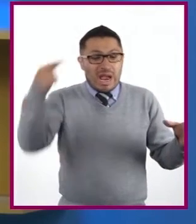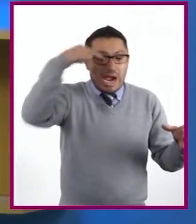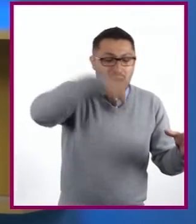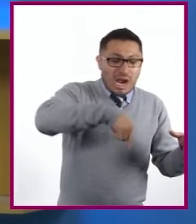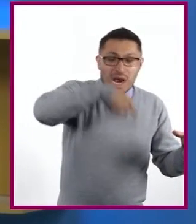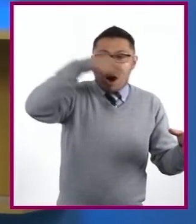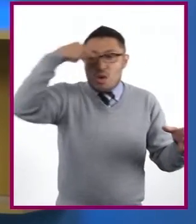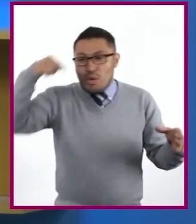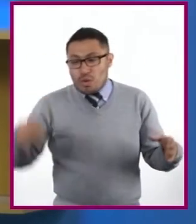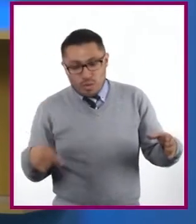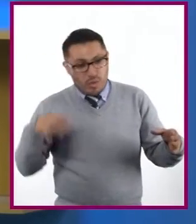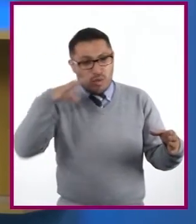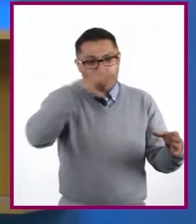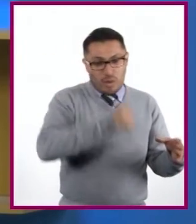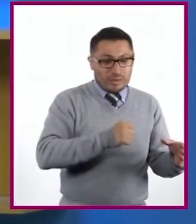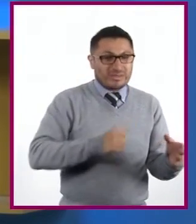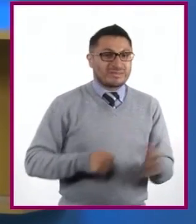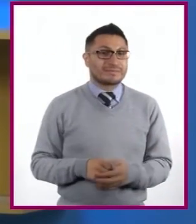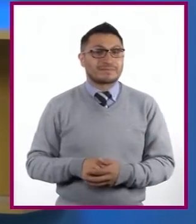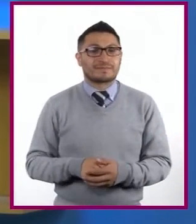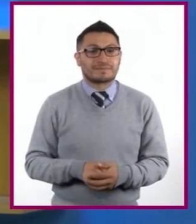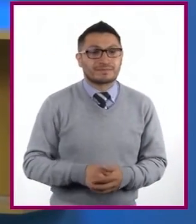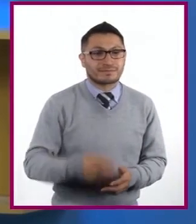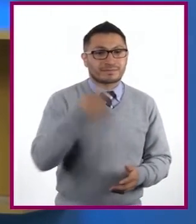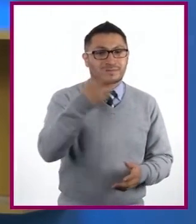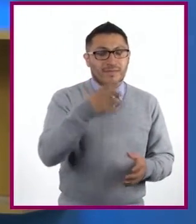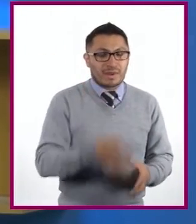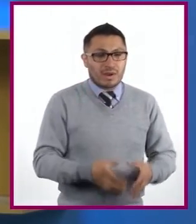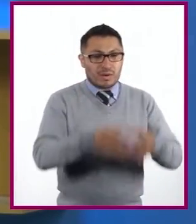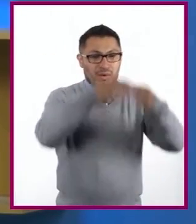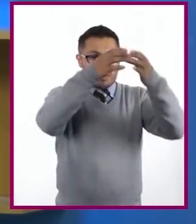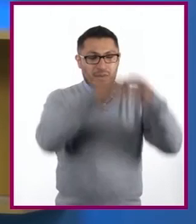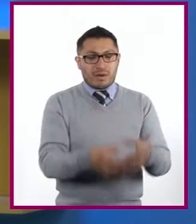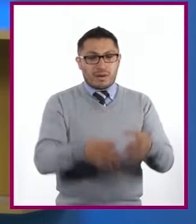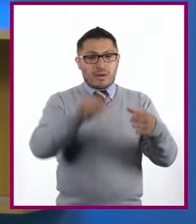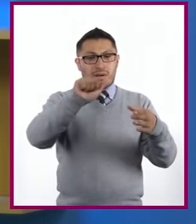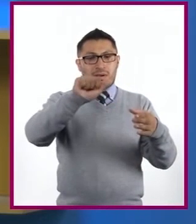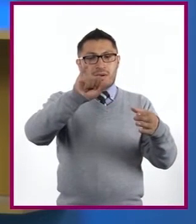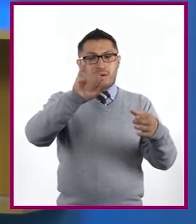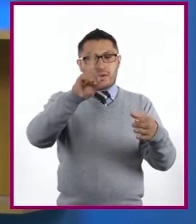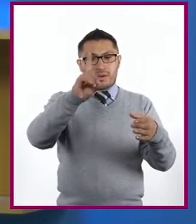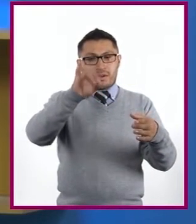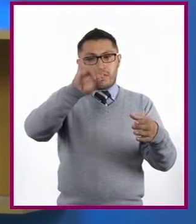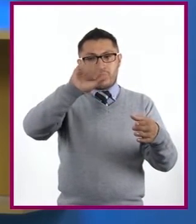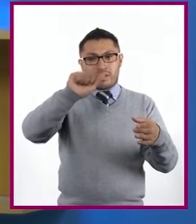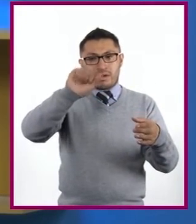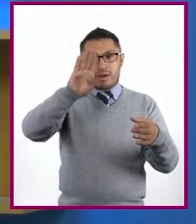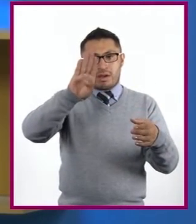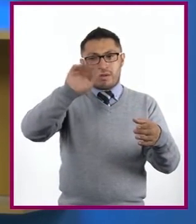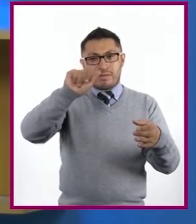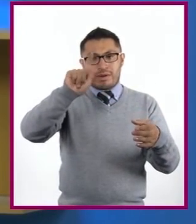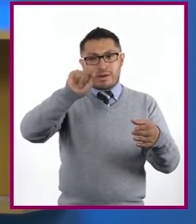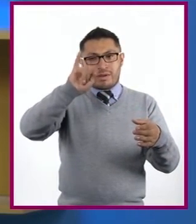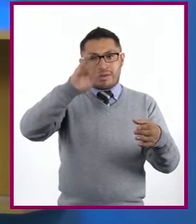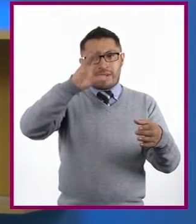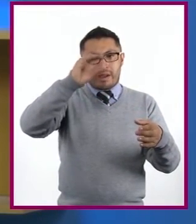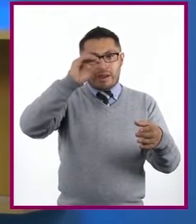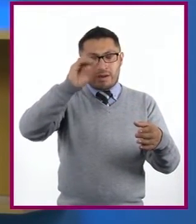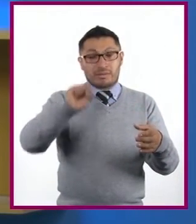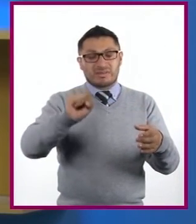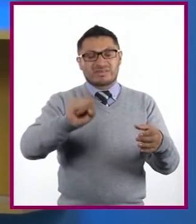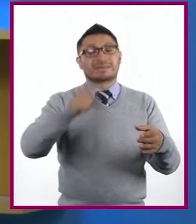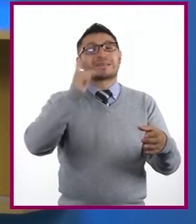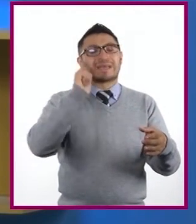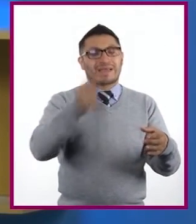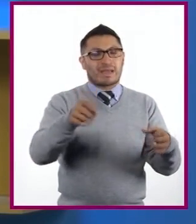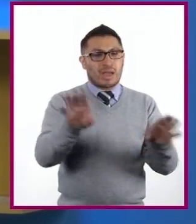del mismo al contenedor. A estos recipientes se les llama adiabáticos. Un proceso adiabático es aquel en el que un